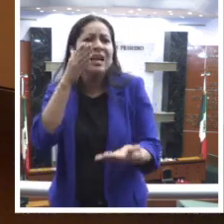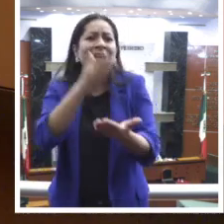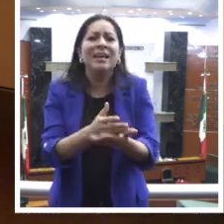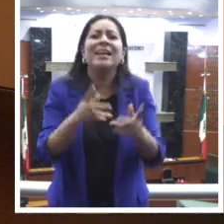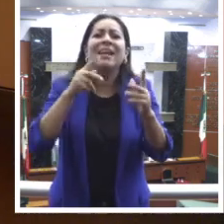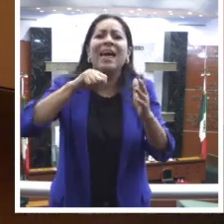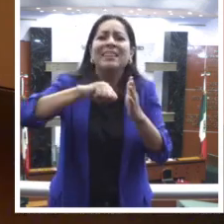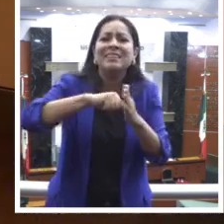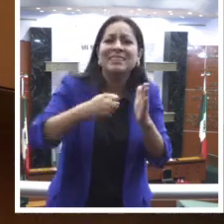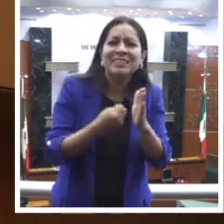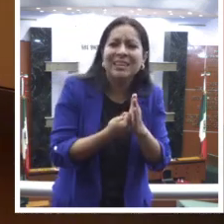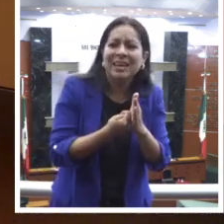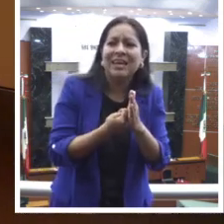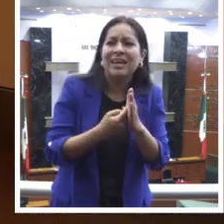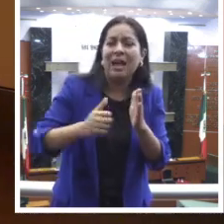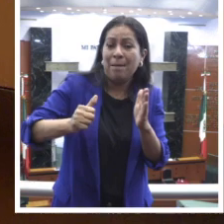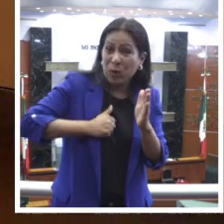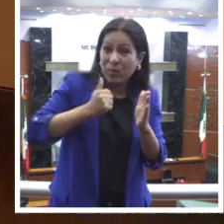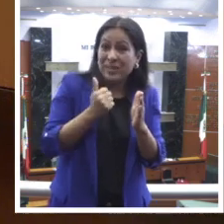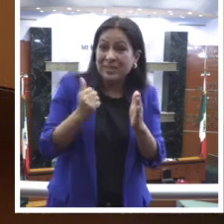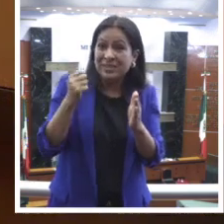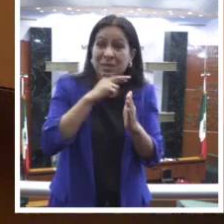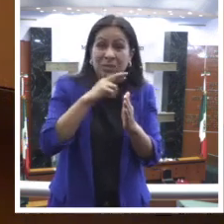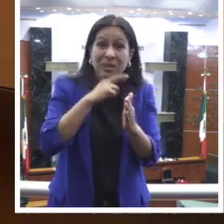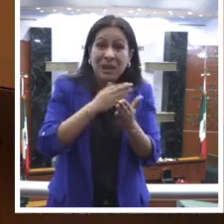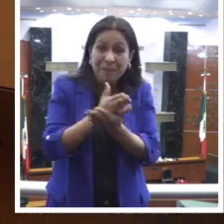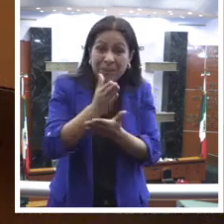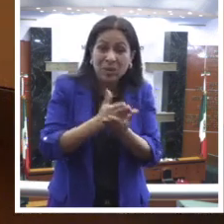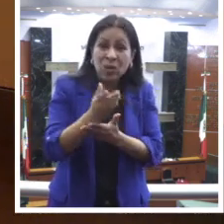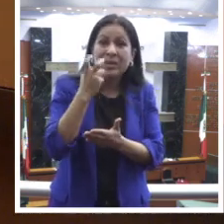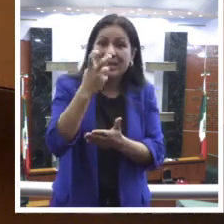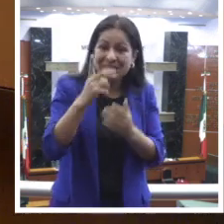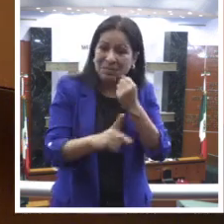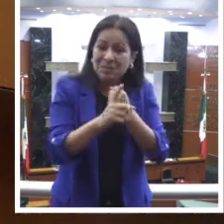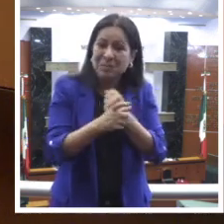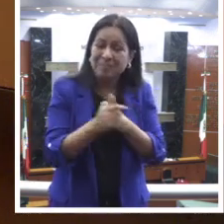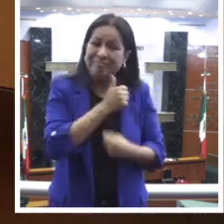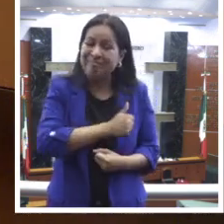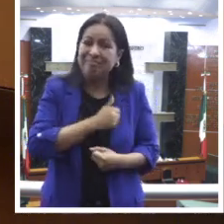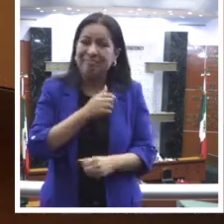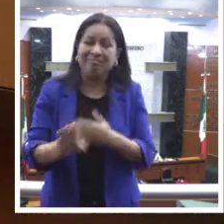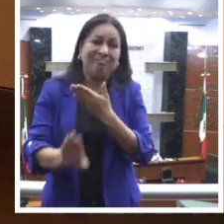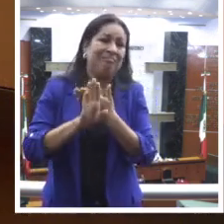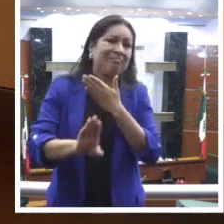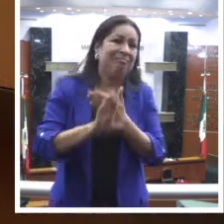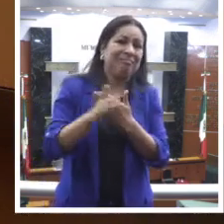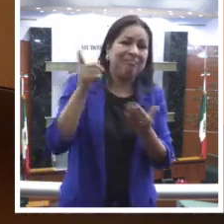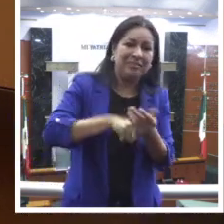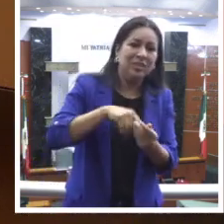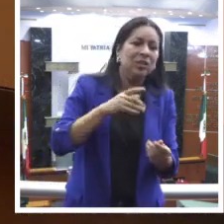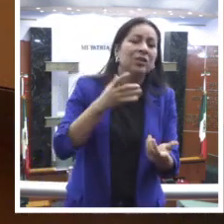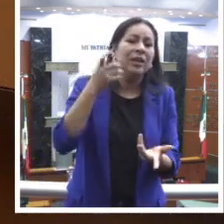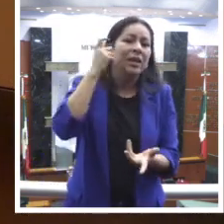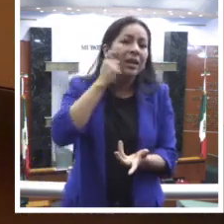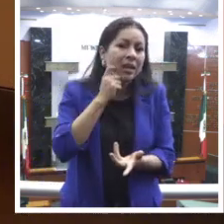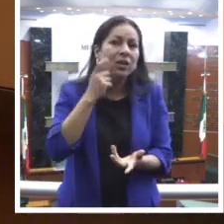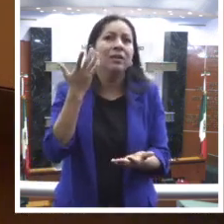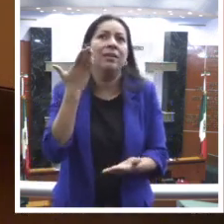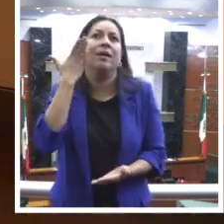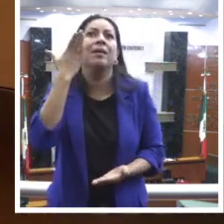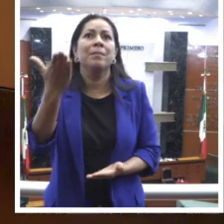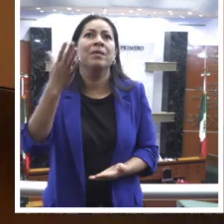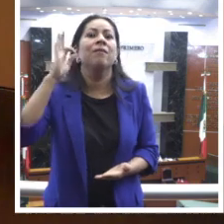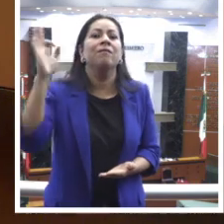tarea de que este delito nos estaba lastimando tanto que desde Guerrero pedíamos que la